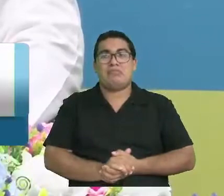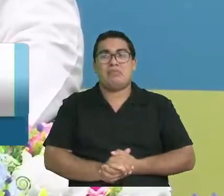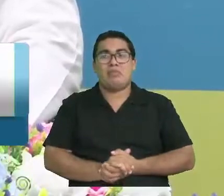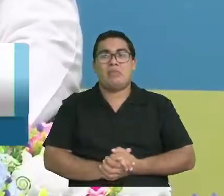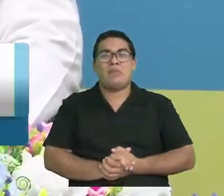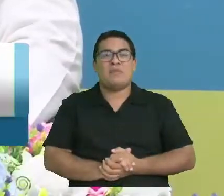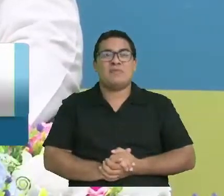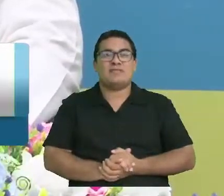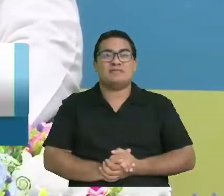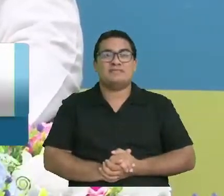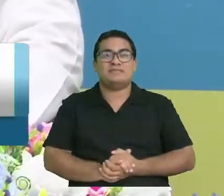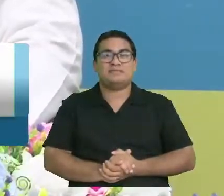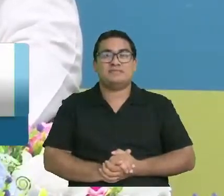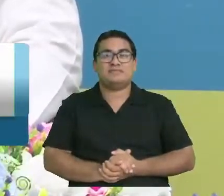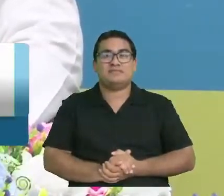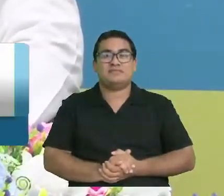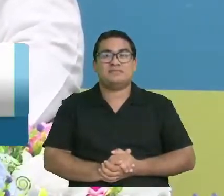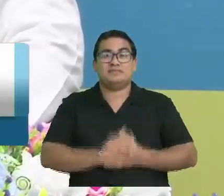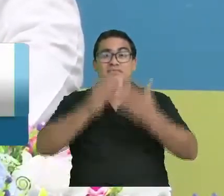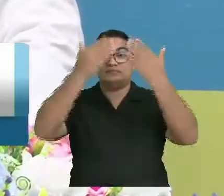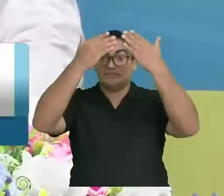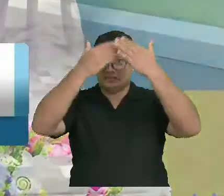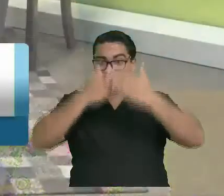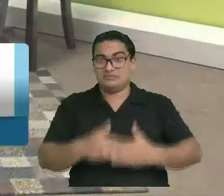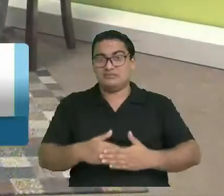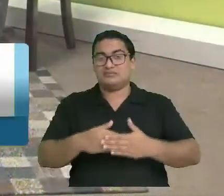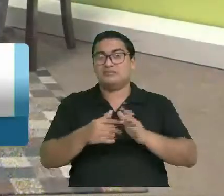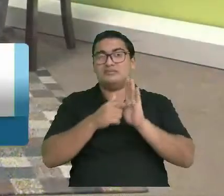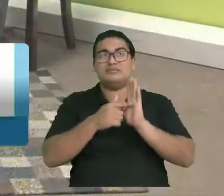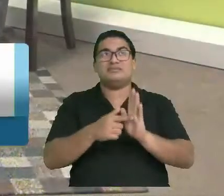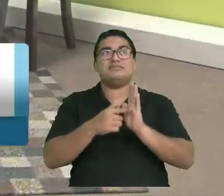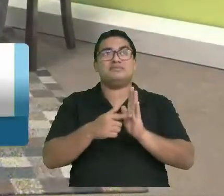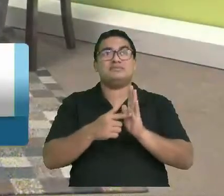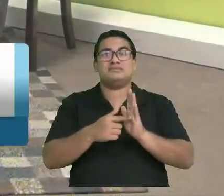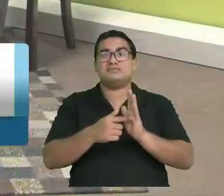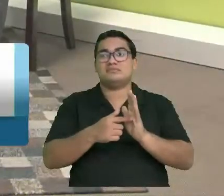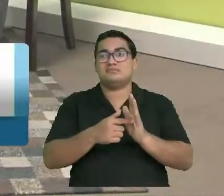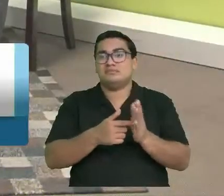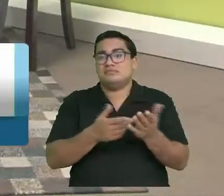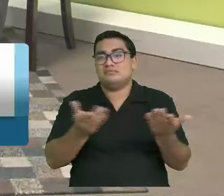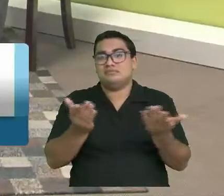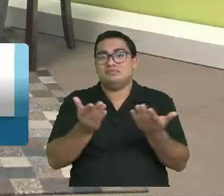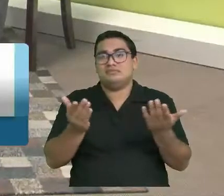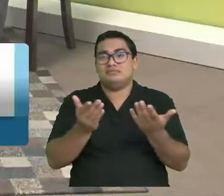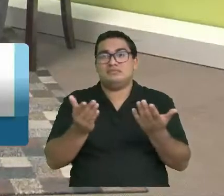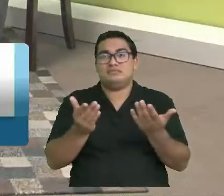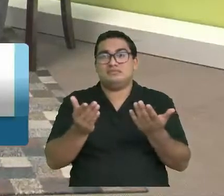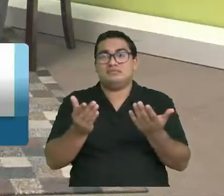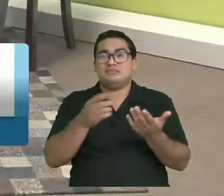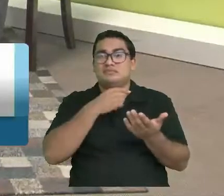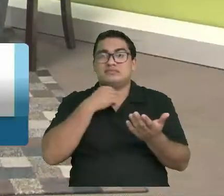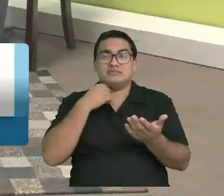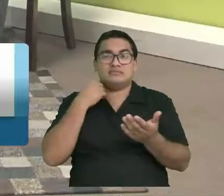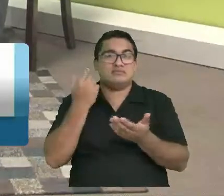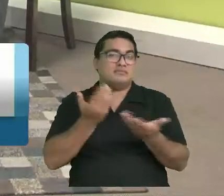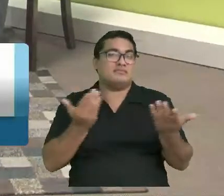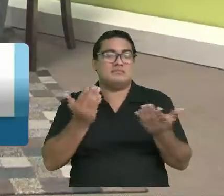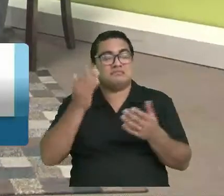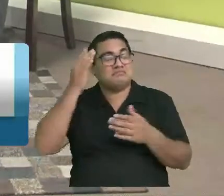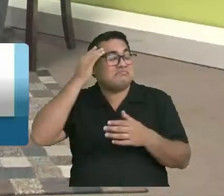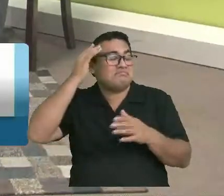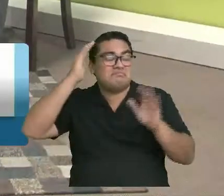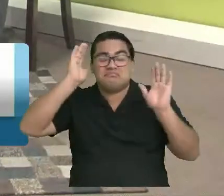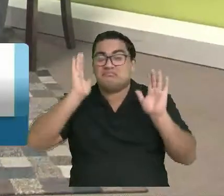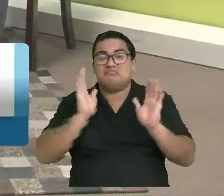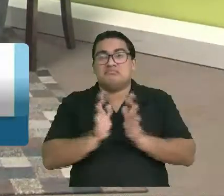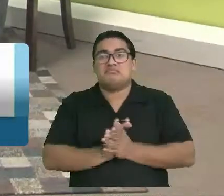¿verdad? Durante la noche, como le decía, es obviamente 100% inconsciente. De